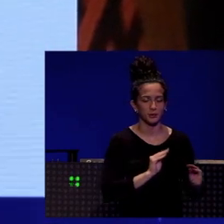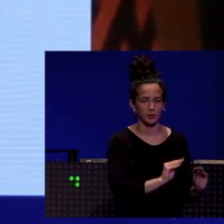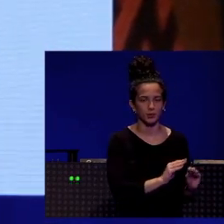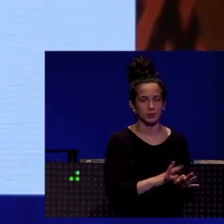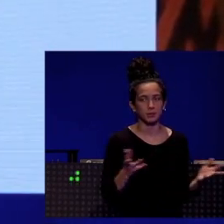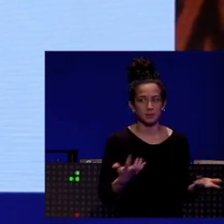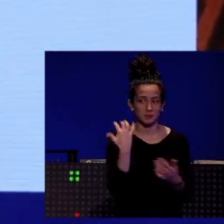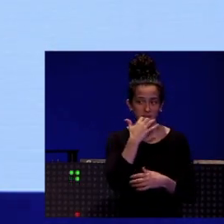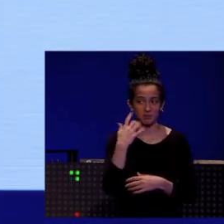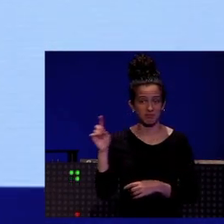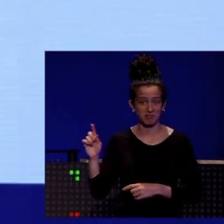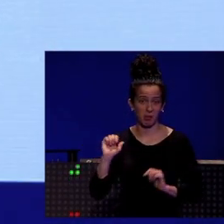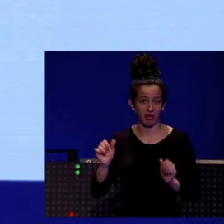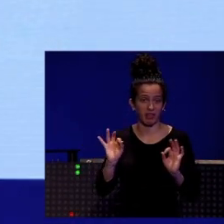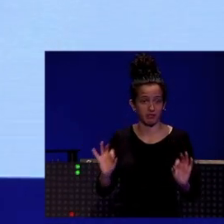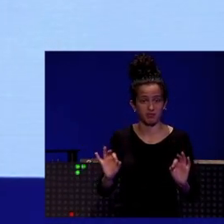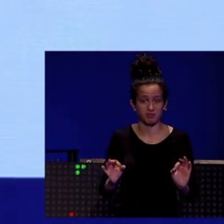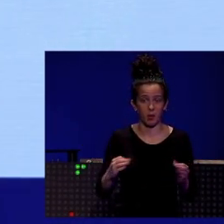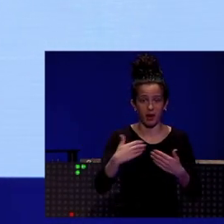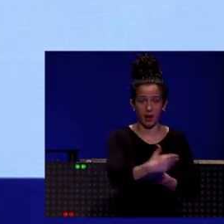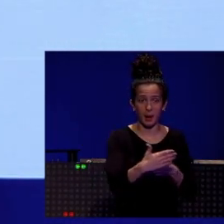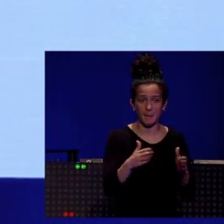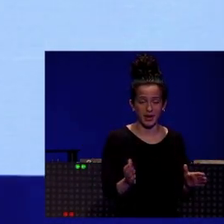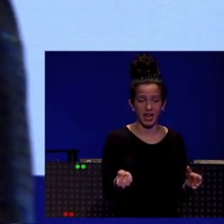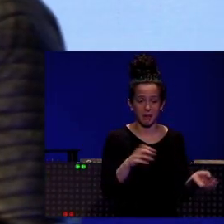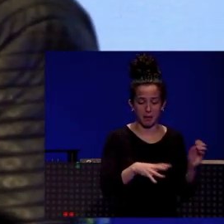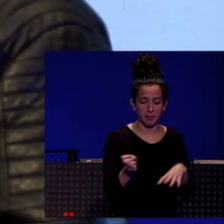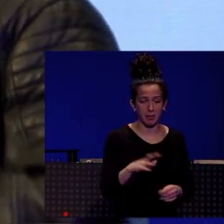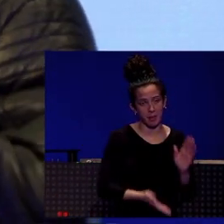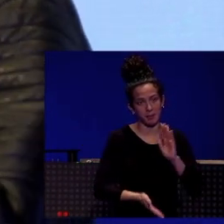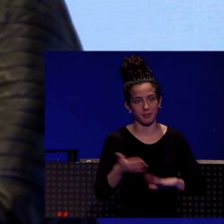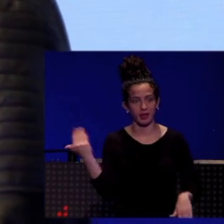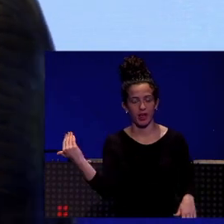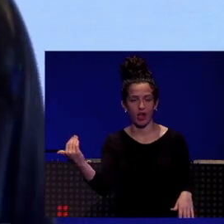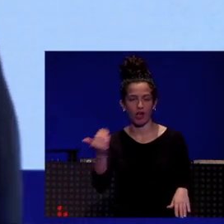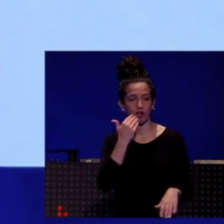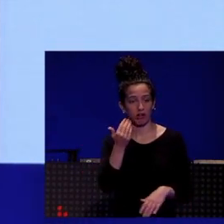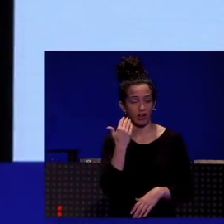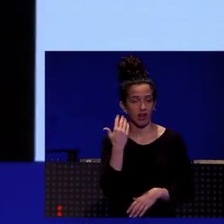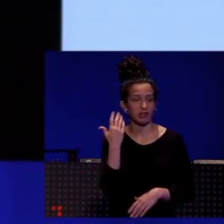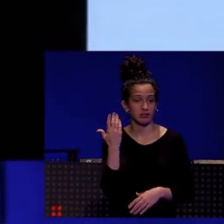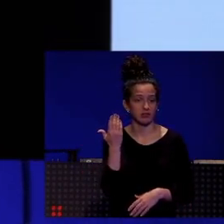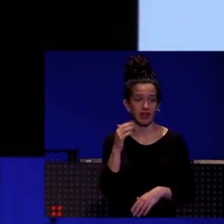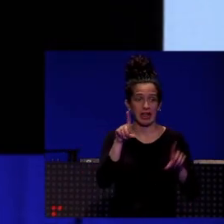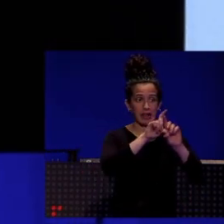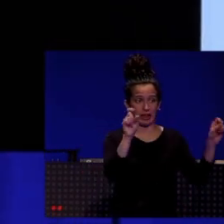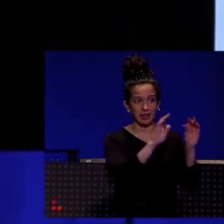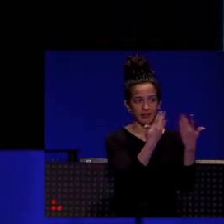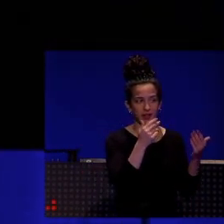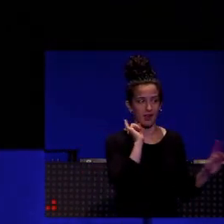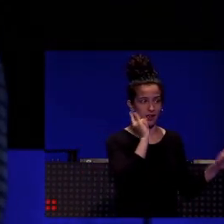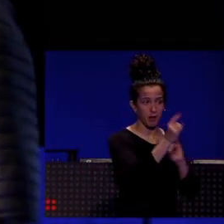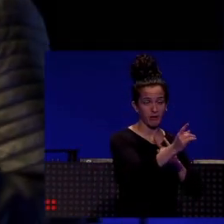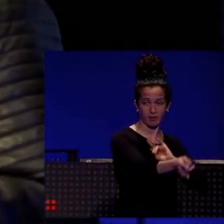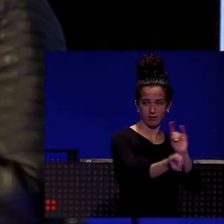y ahí empecé con mis cajas envolviendo iba a correr o volvía llamaba a las librerías me devolvieron las llamadas sorprendidos